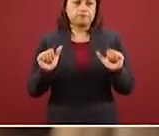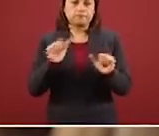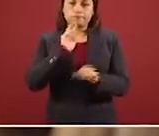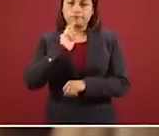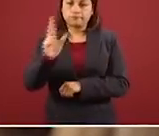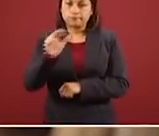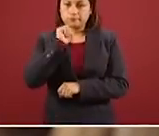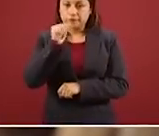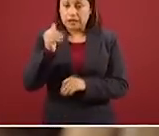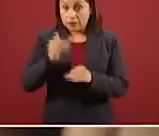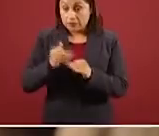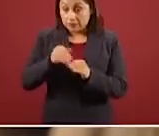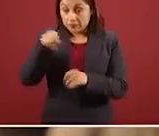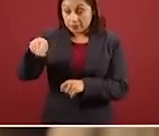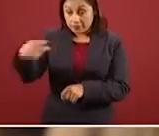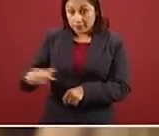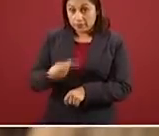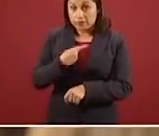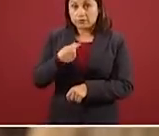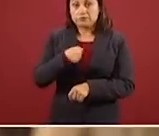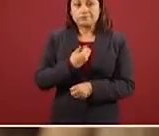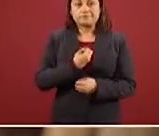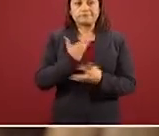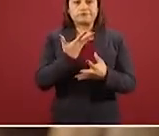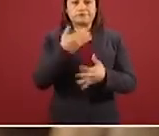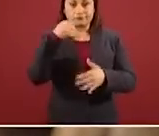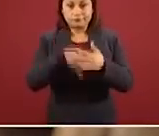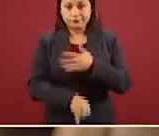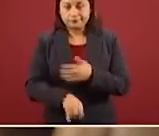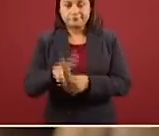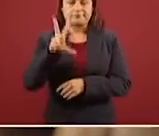voy a decir mucho, porque